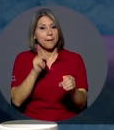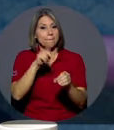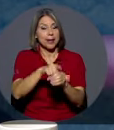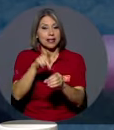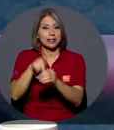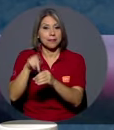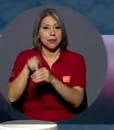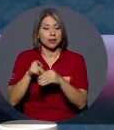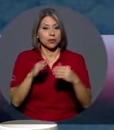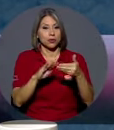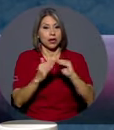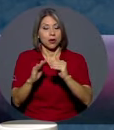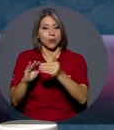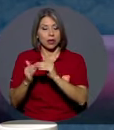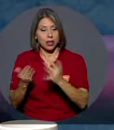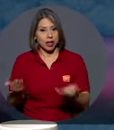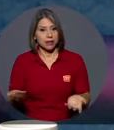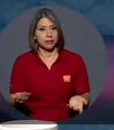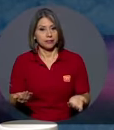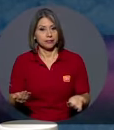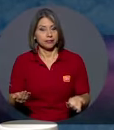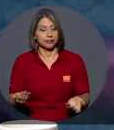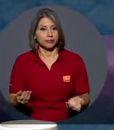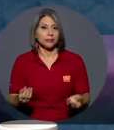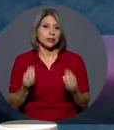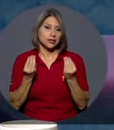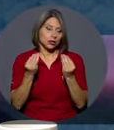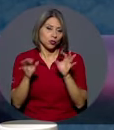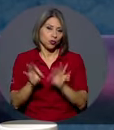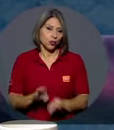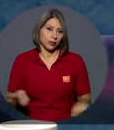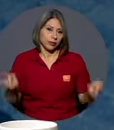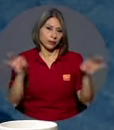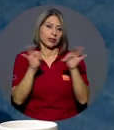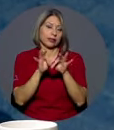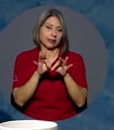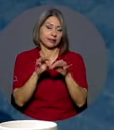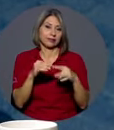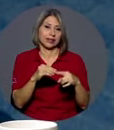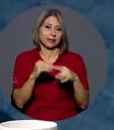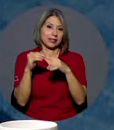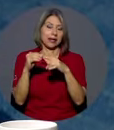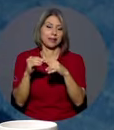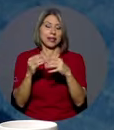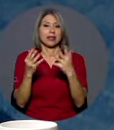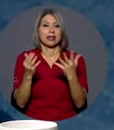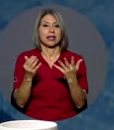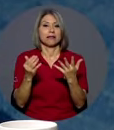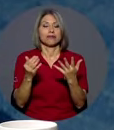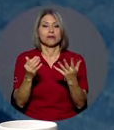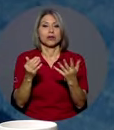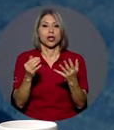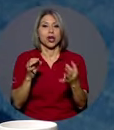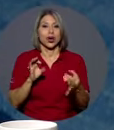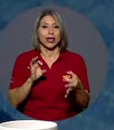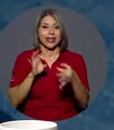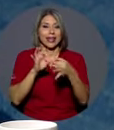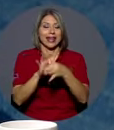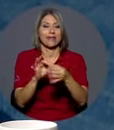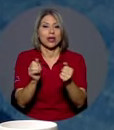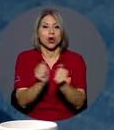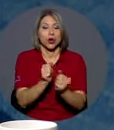la participación de la comunidad es sumamente importante, sobre todo en el tema de lo que tiene que ver